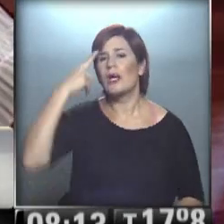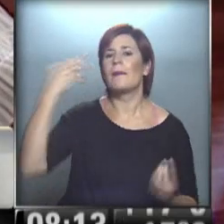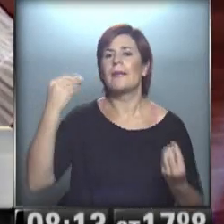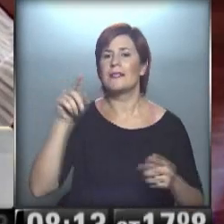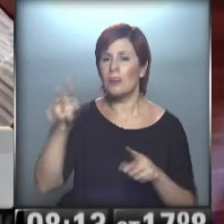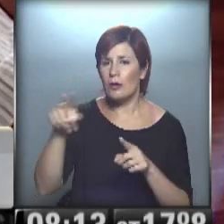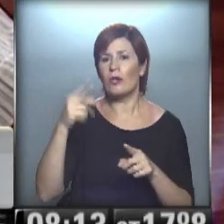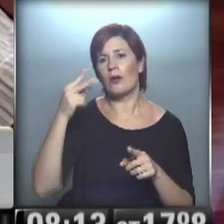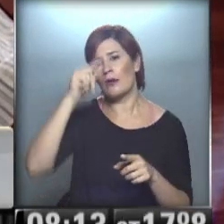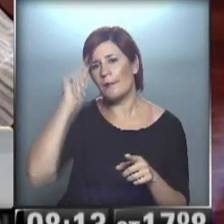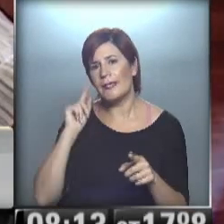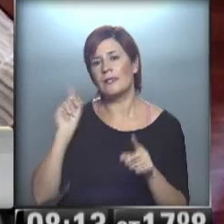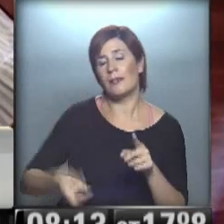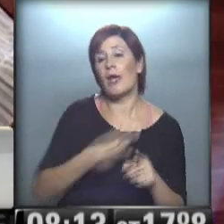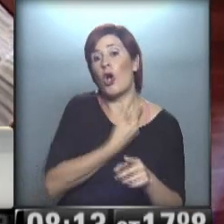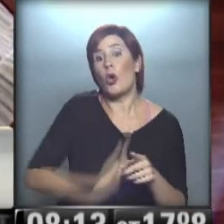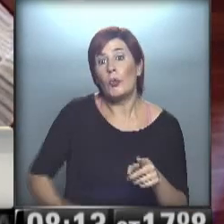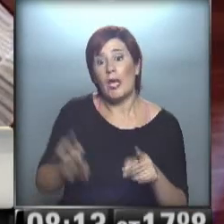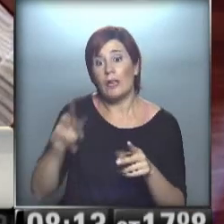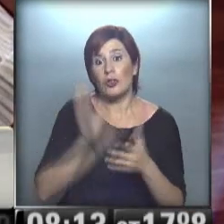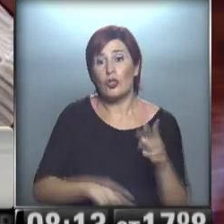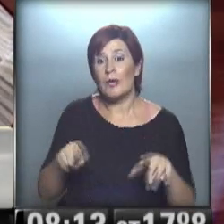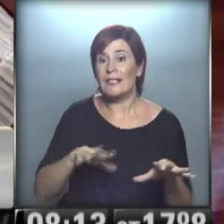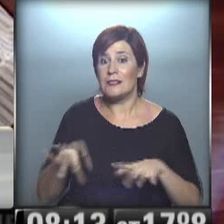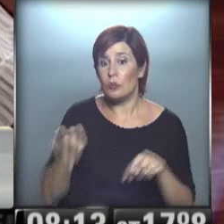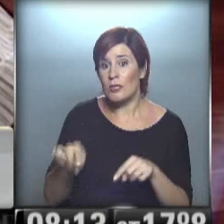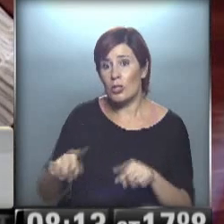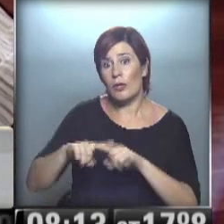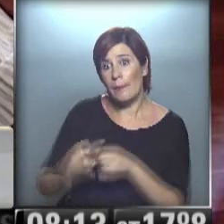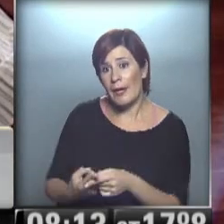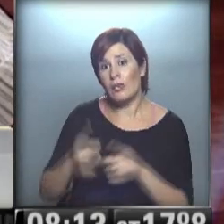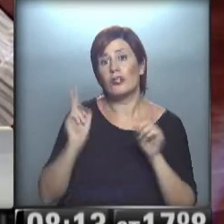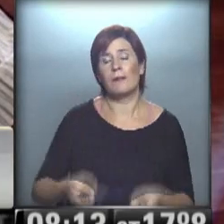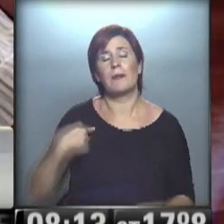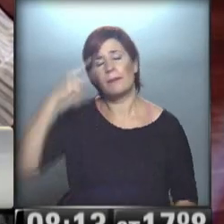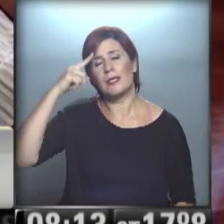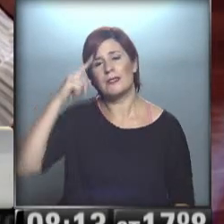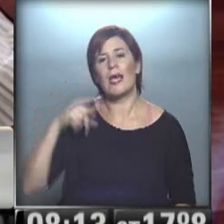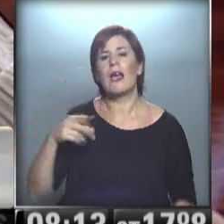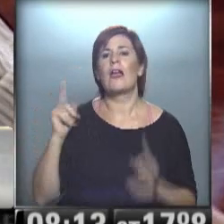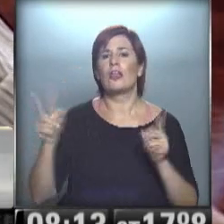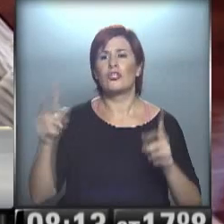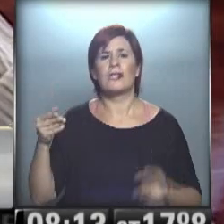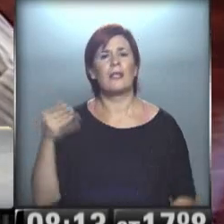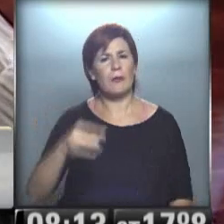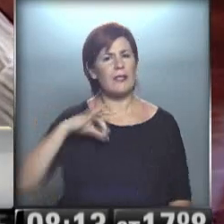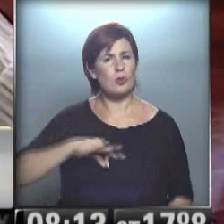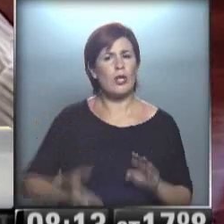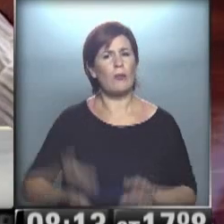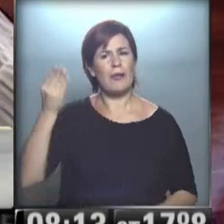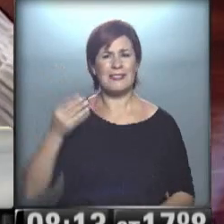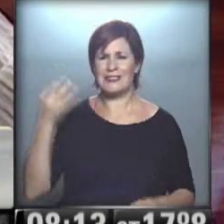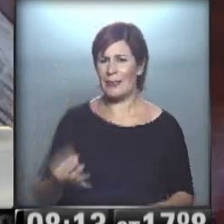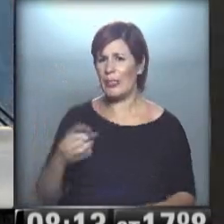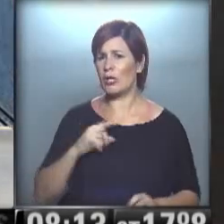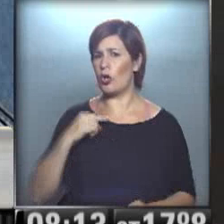gobierno en torno a esta situación y consultarlo si considera que las demandas salariales de los docentes son lógicas o